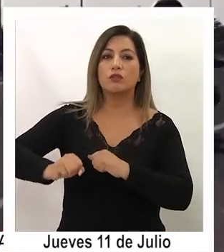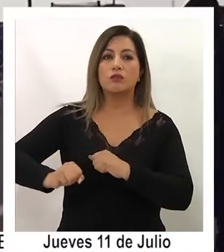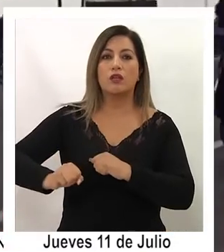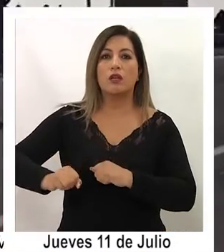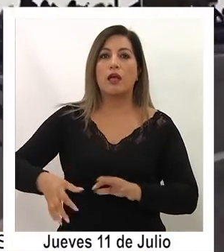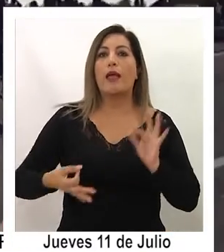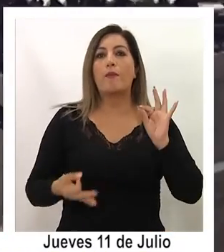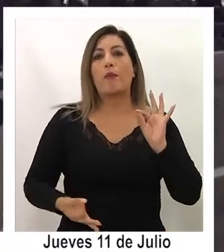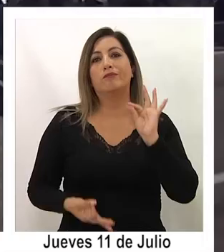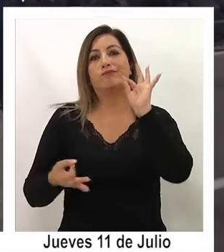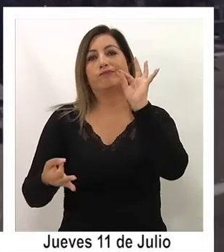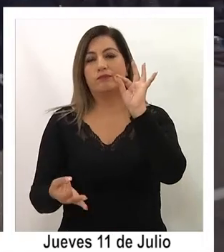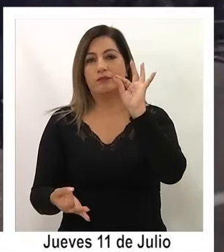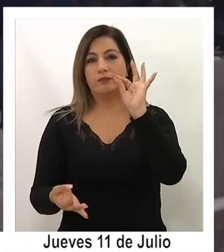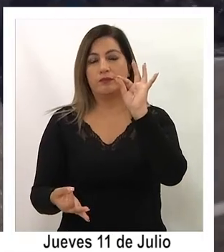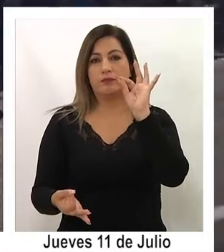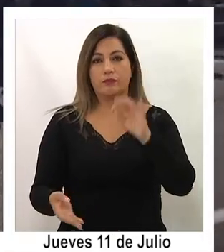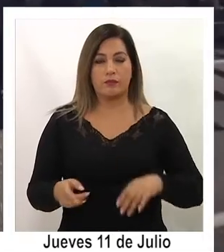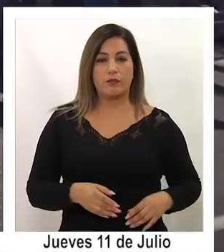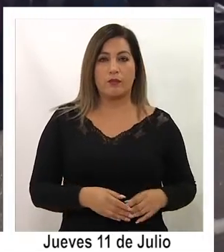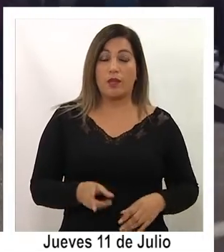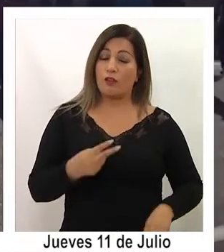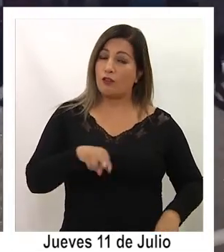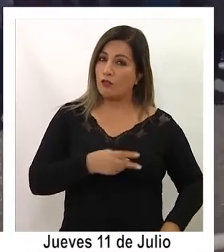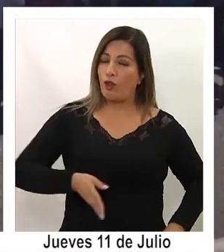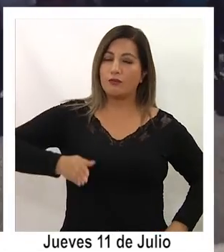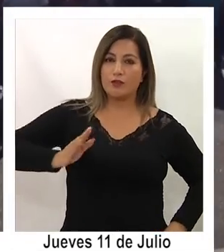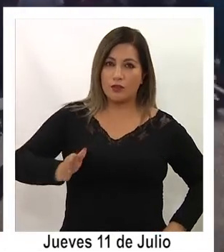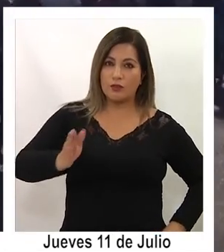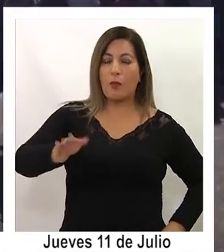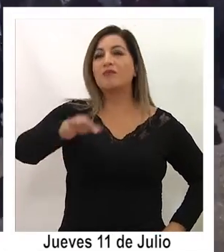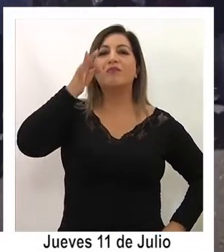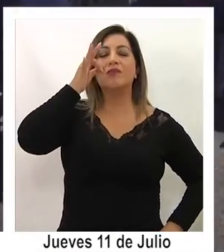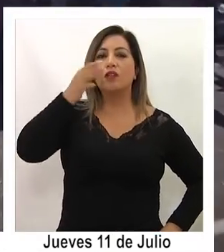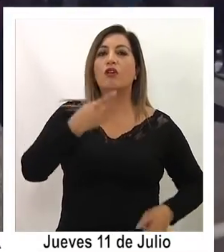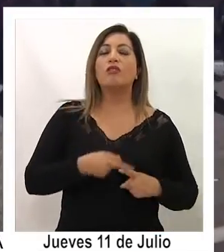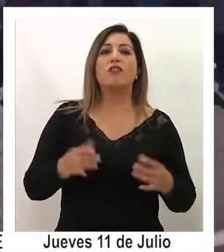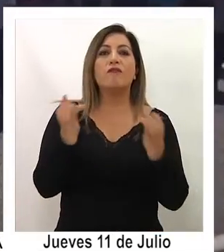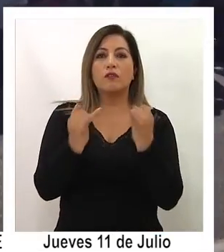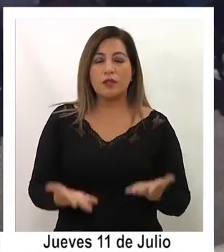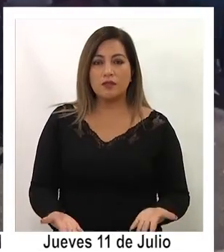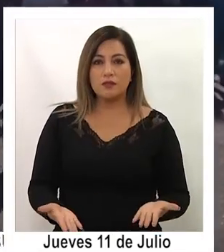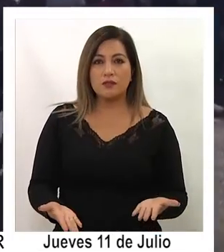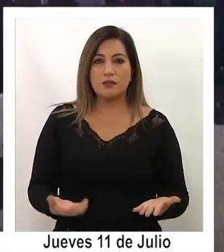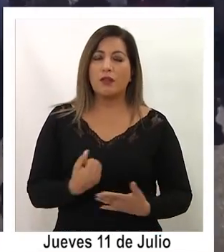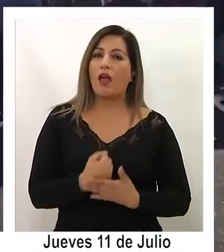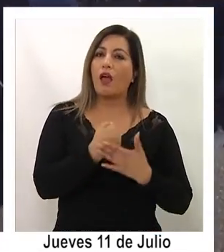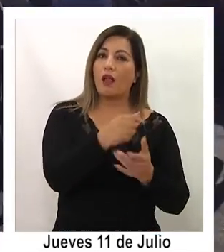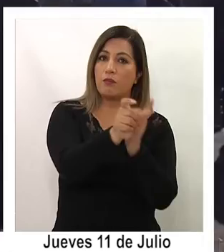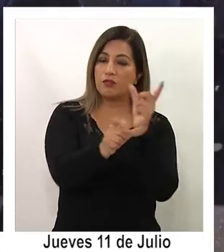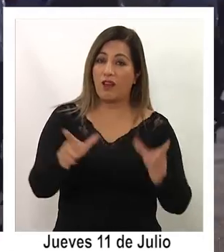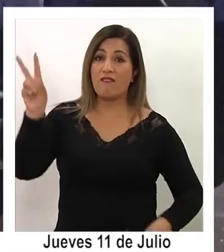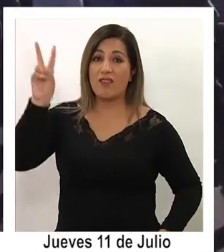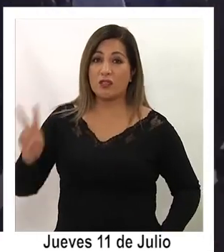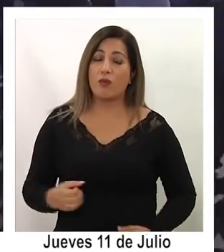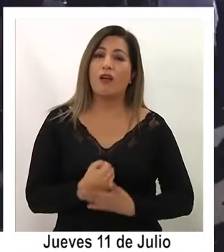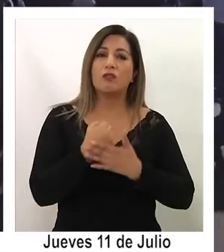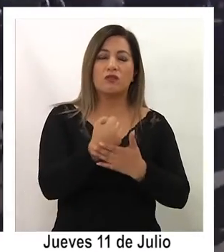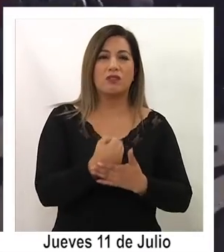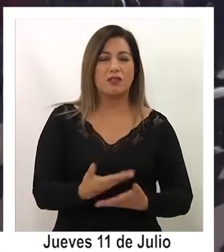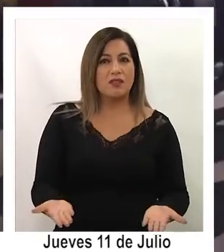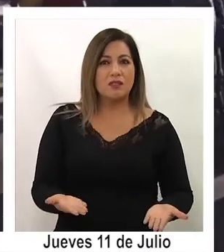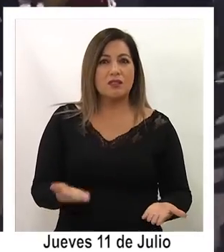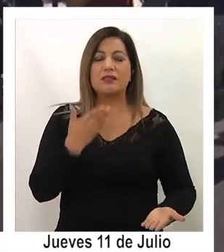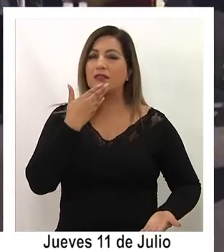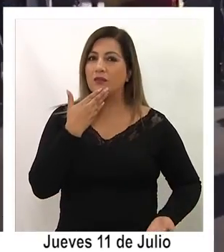el recurso que nosotros interpusimos, pero que nosotros seguimos viendo otras formas de poder ayudar a esas personas, no más que